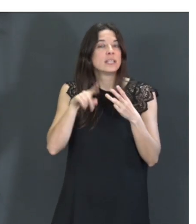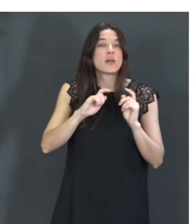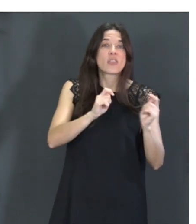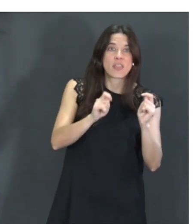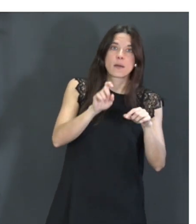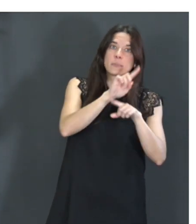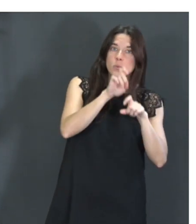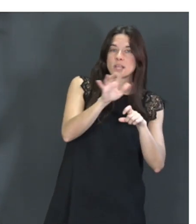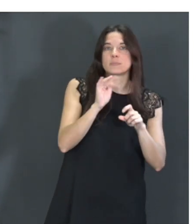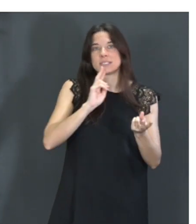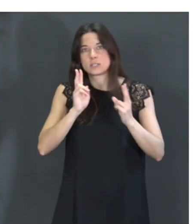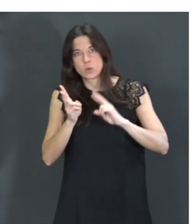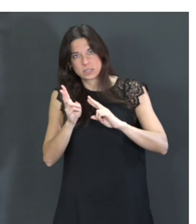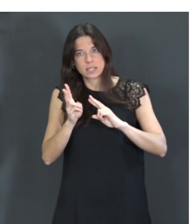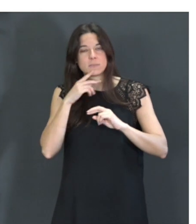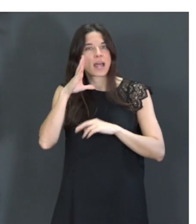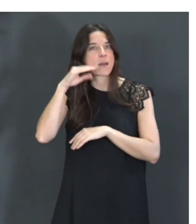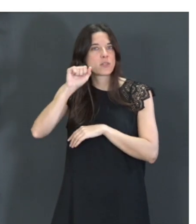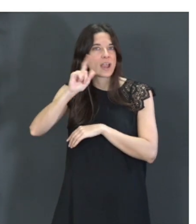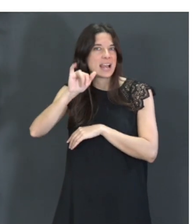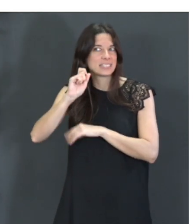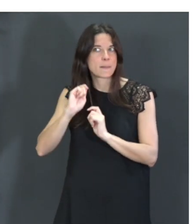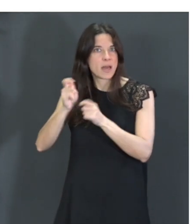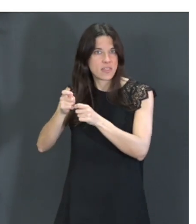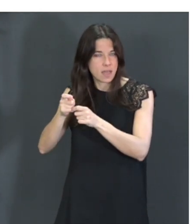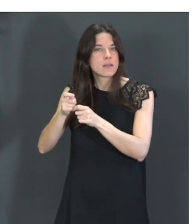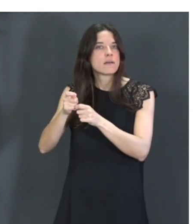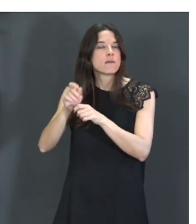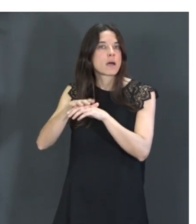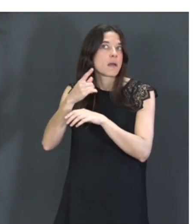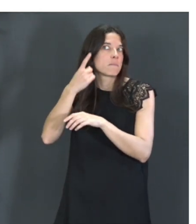respuestas a Amazon Alexa, ¿de acuerdo? Para todo lo que es la programación.